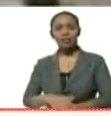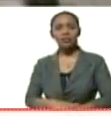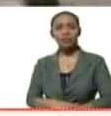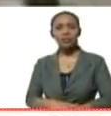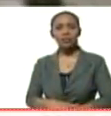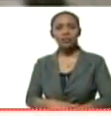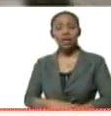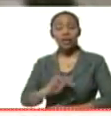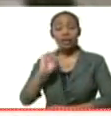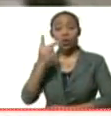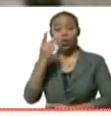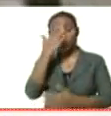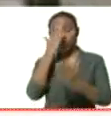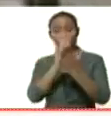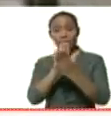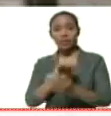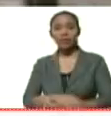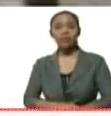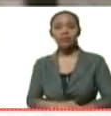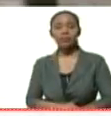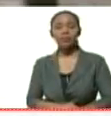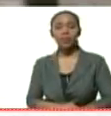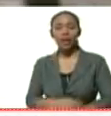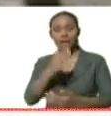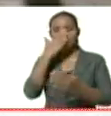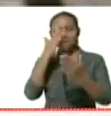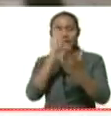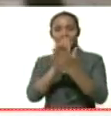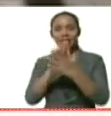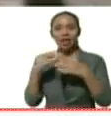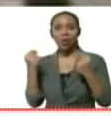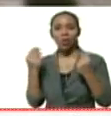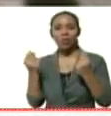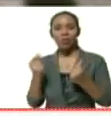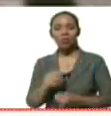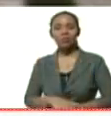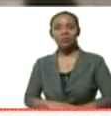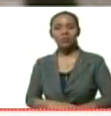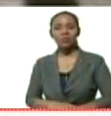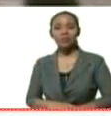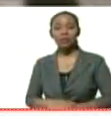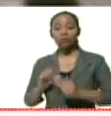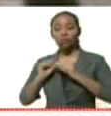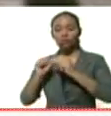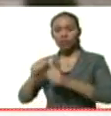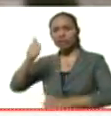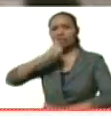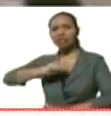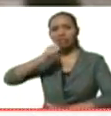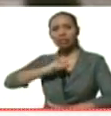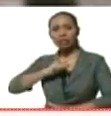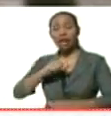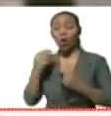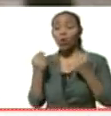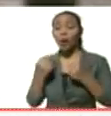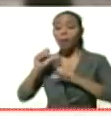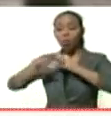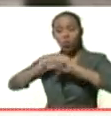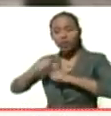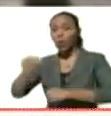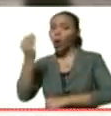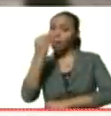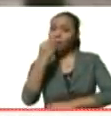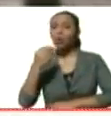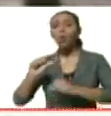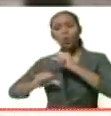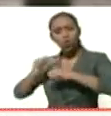avanzar. El segundo frente, el frente económico. mantener la resistencia económica, producir los alimentos,